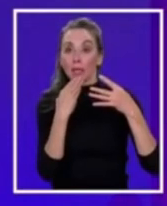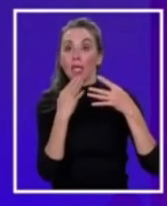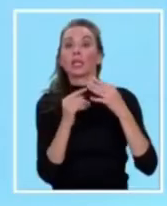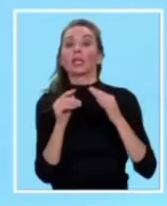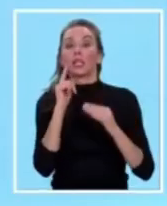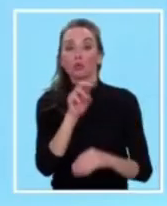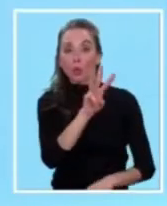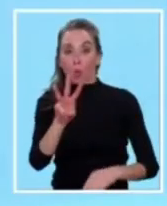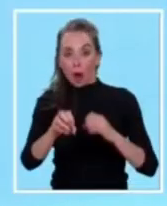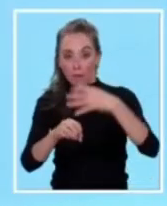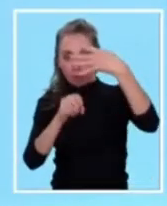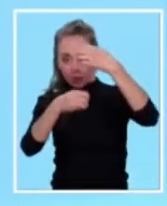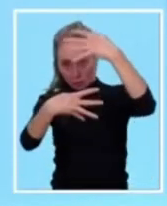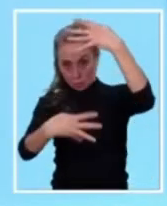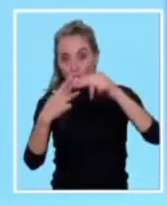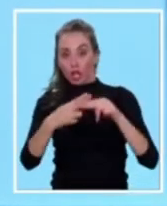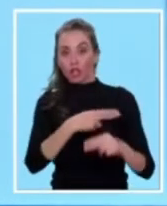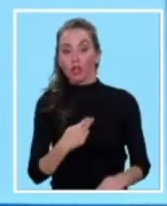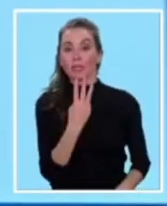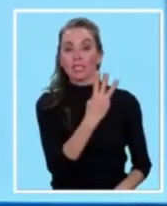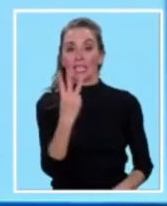la página del CERVEL. La meta,